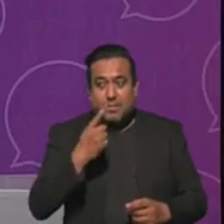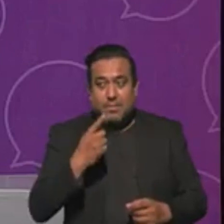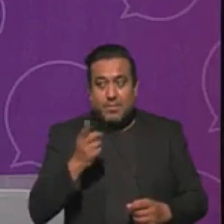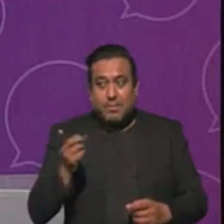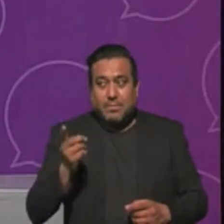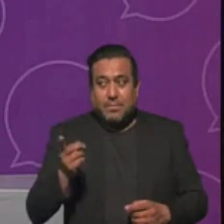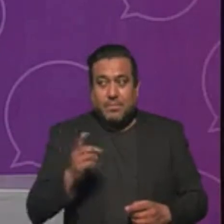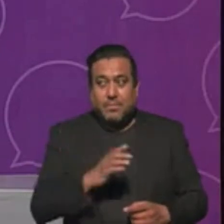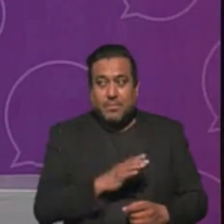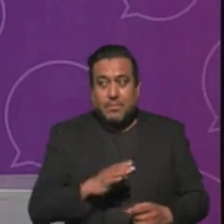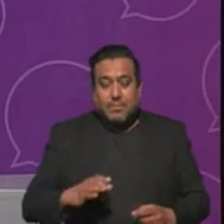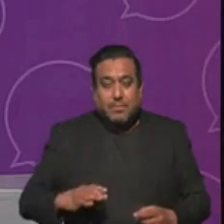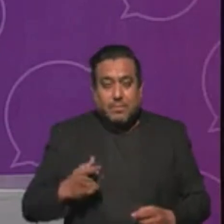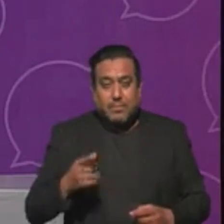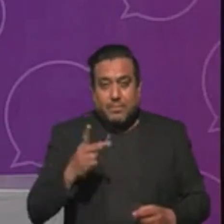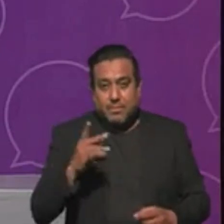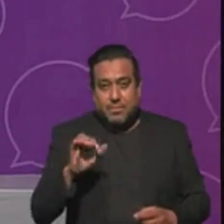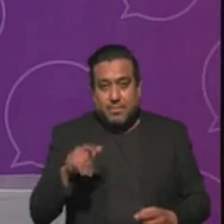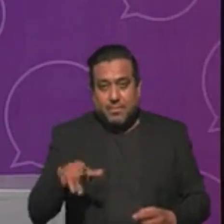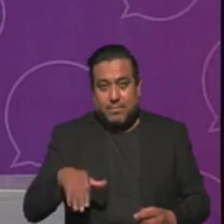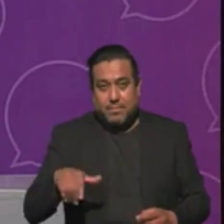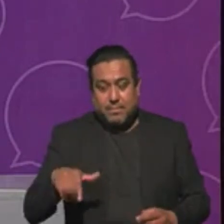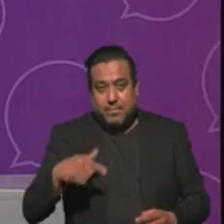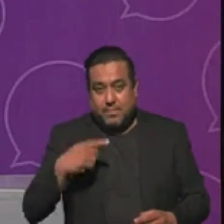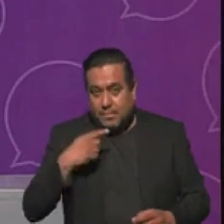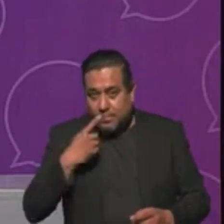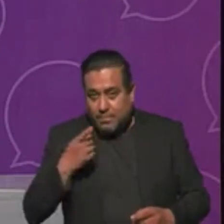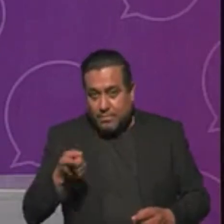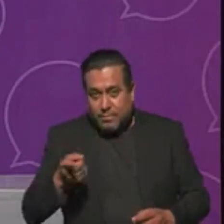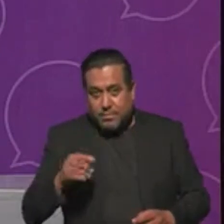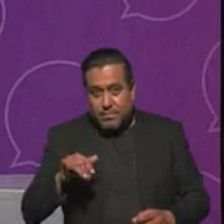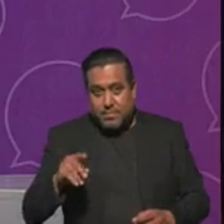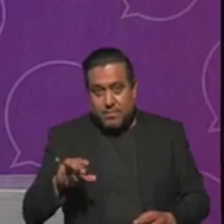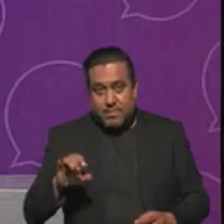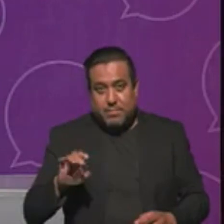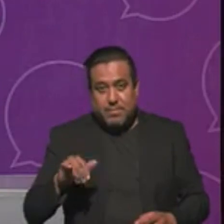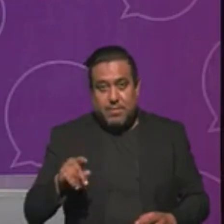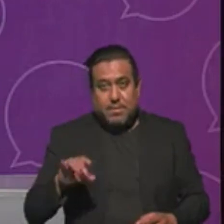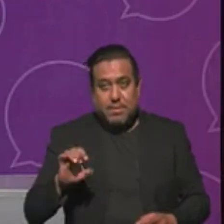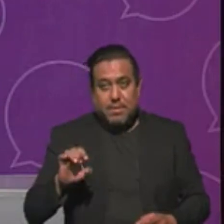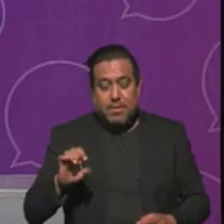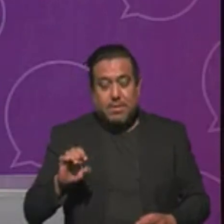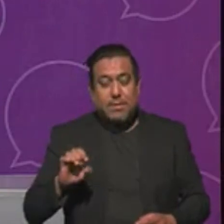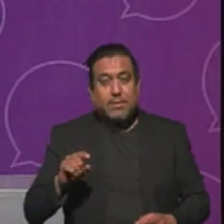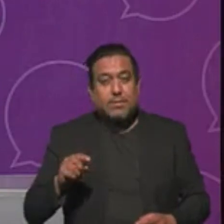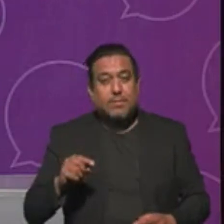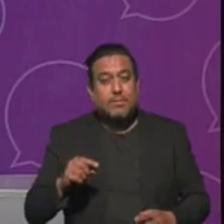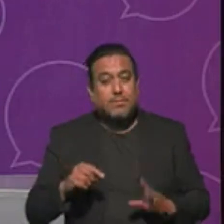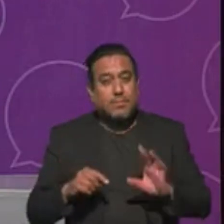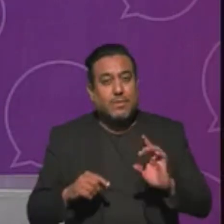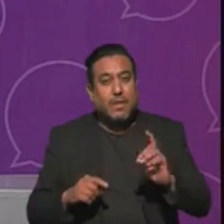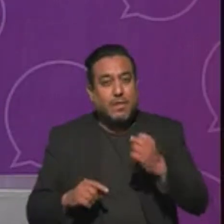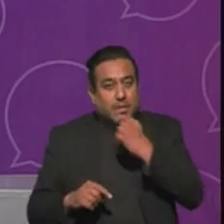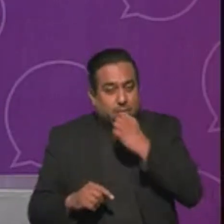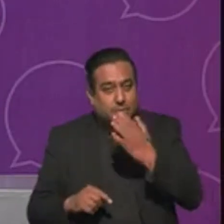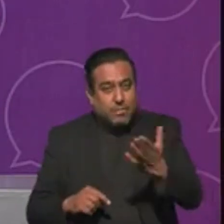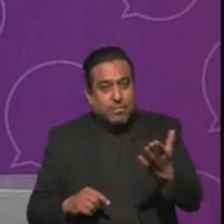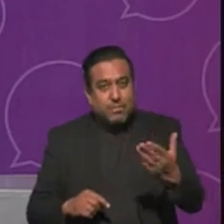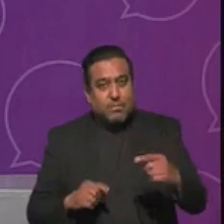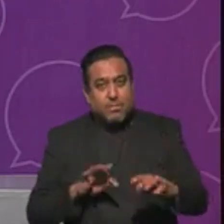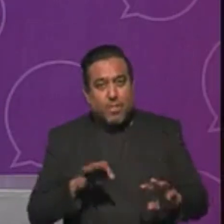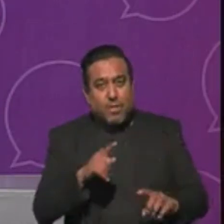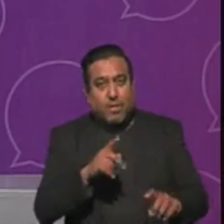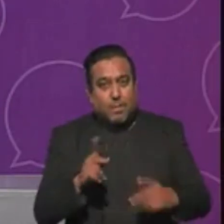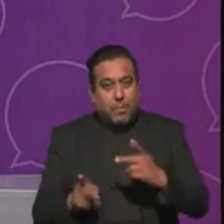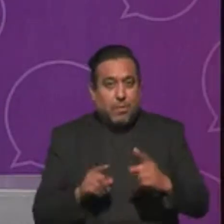candidato de el partido verde ecologista de México Jorge Enrique Velázquez Centeno candidato tiene 30 segundos para hacer uso